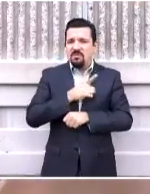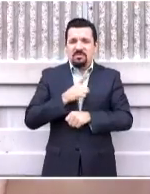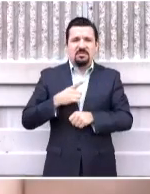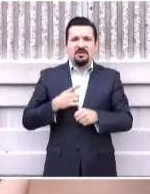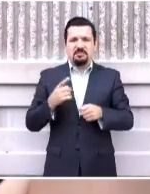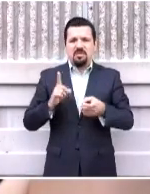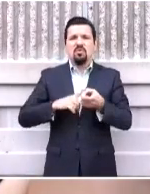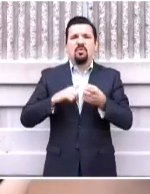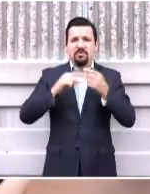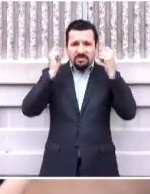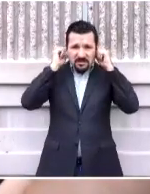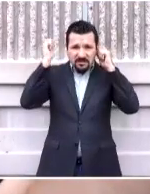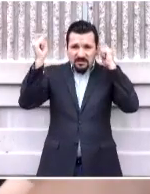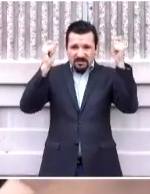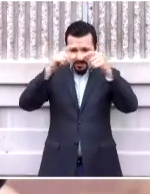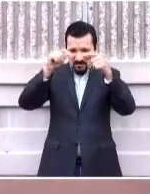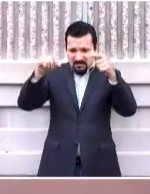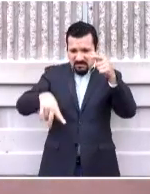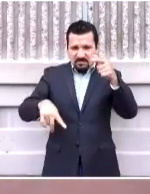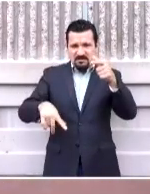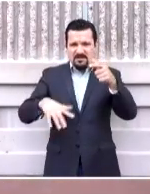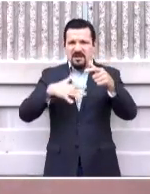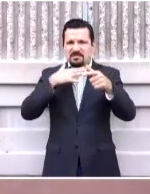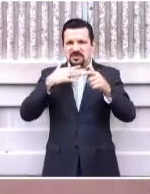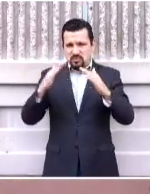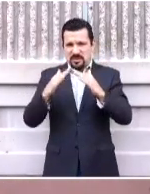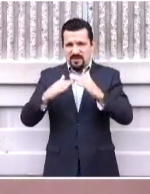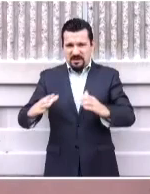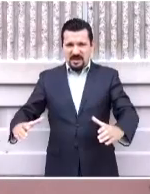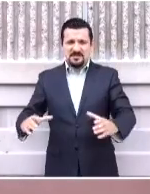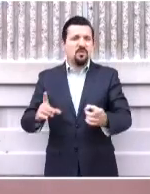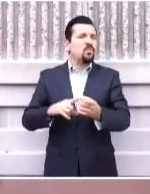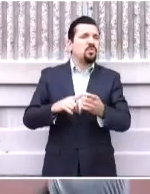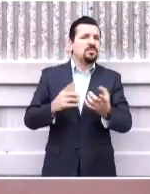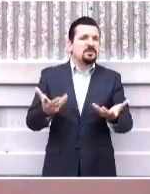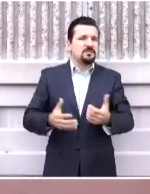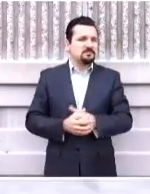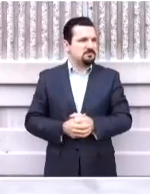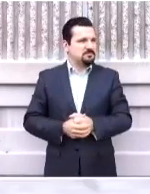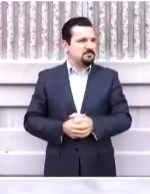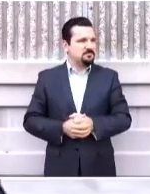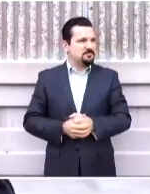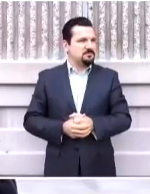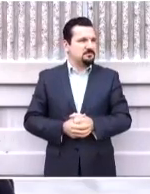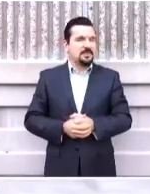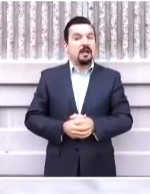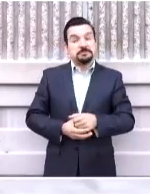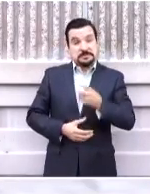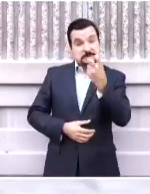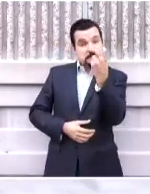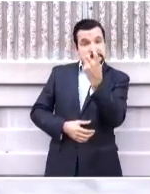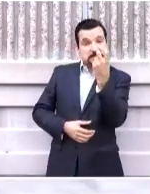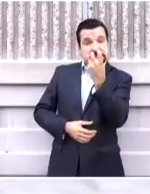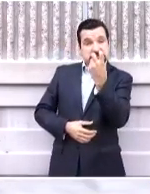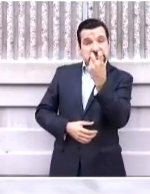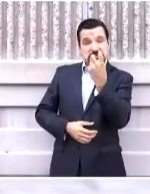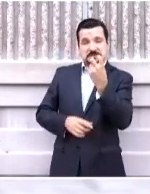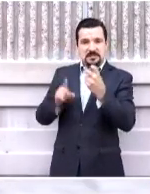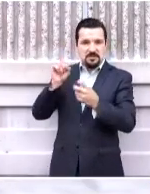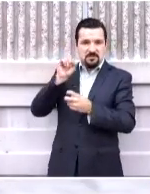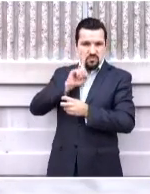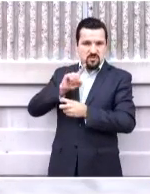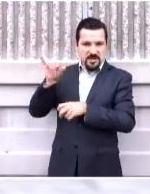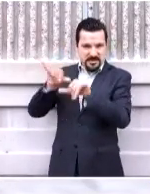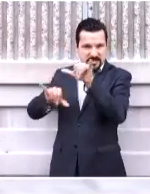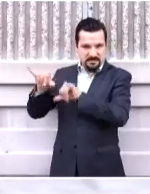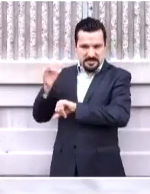¿Hay que depositarlos en los recolectores, en los colectores de basura? Sí, por supuesto, justamente lo que nos comentaba nuestra